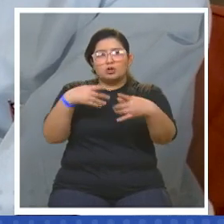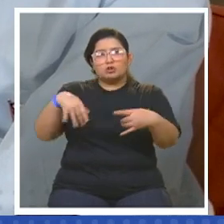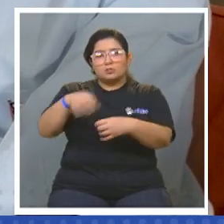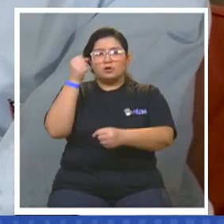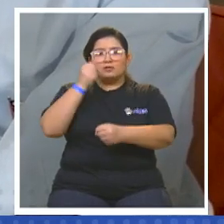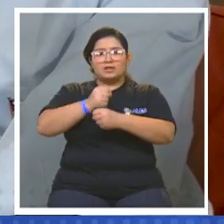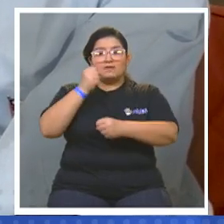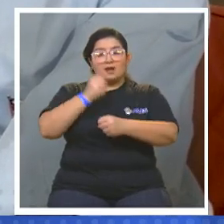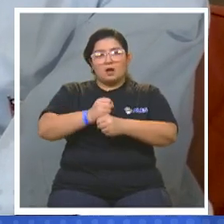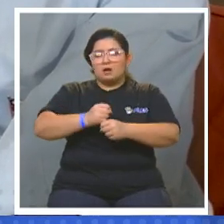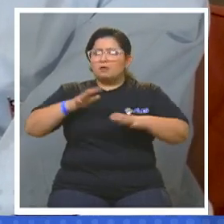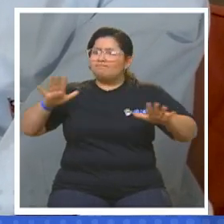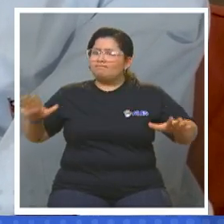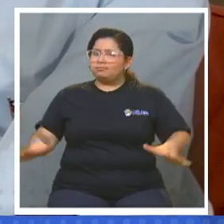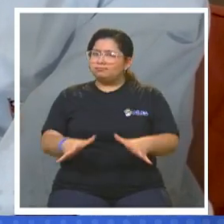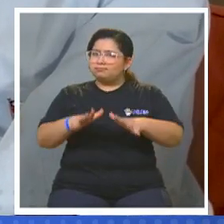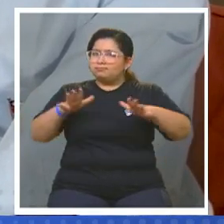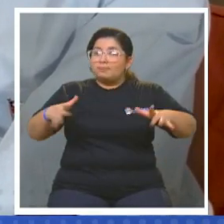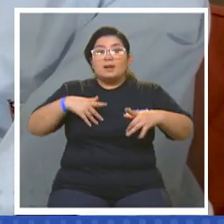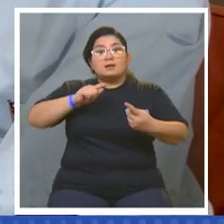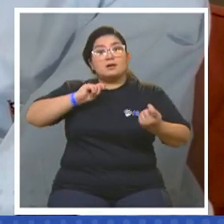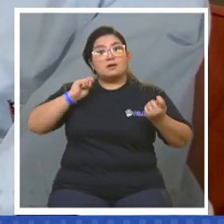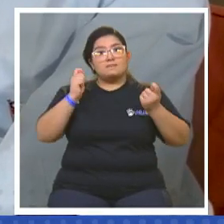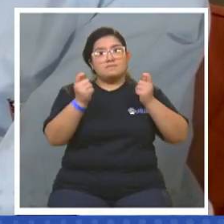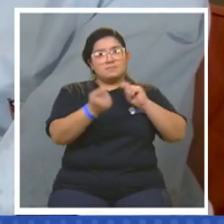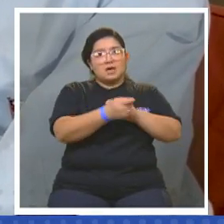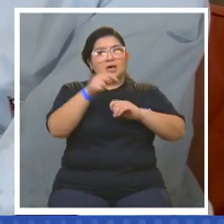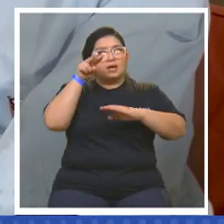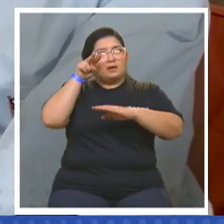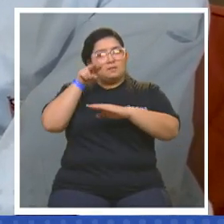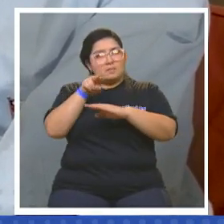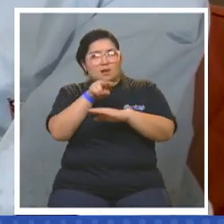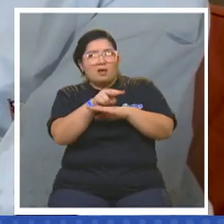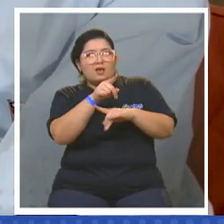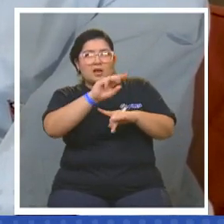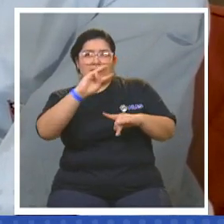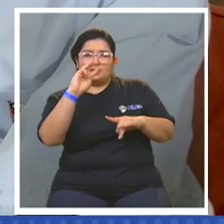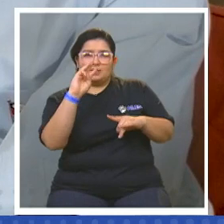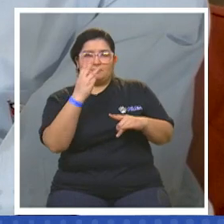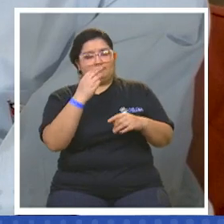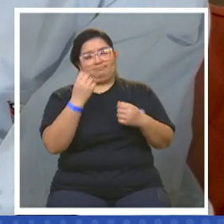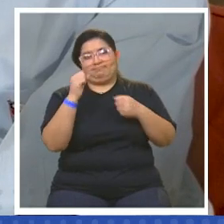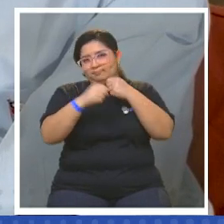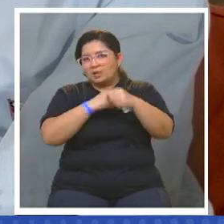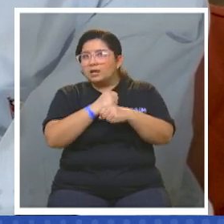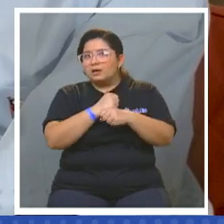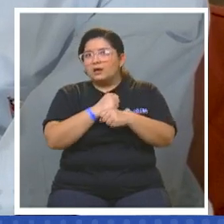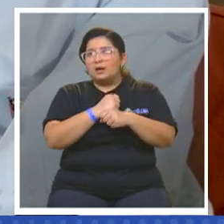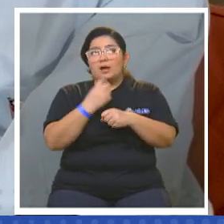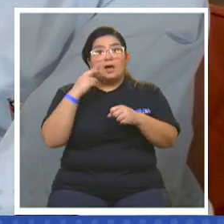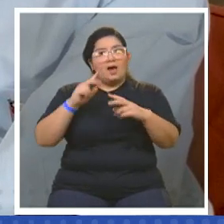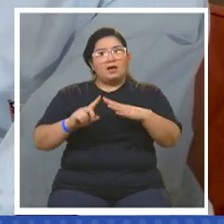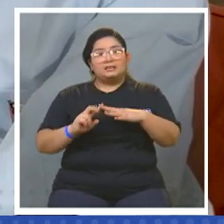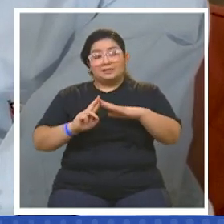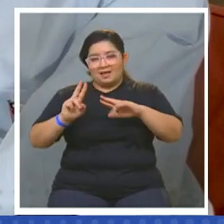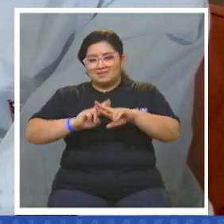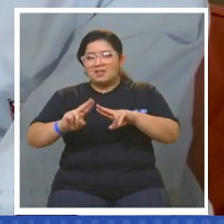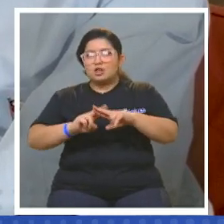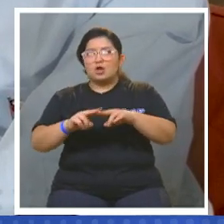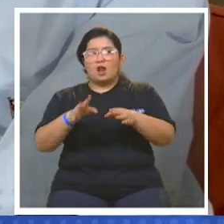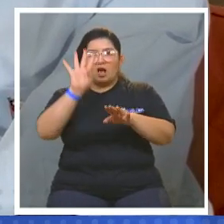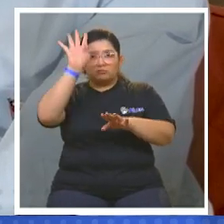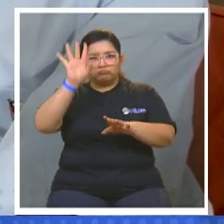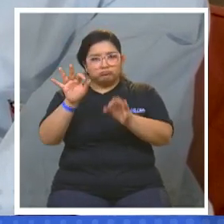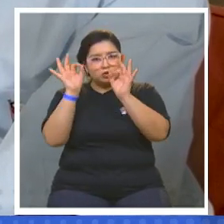trabajado intensamente para cambiar la mirada que estigmatiza la tercera edad, generando las condiciones para